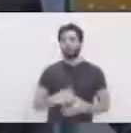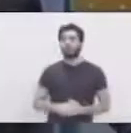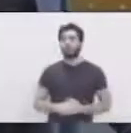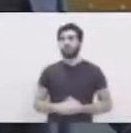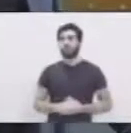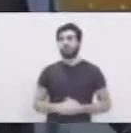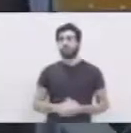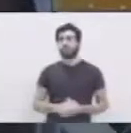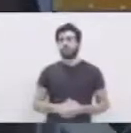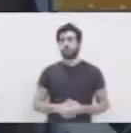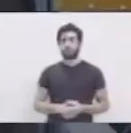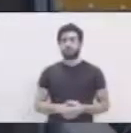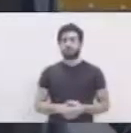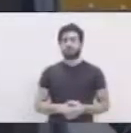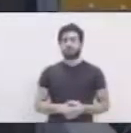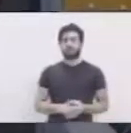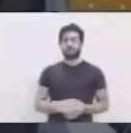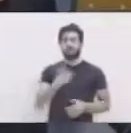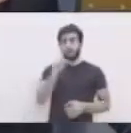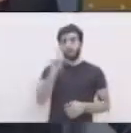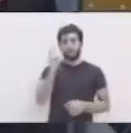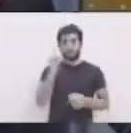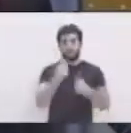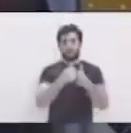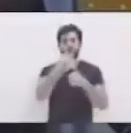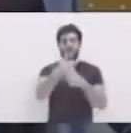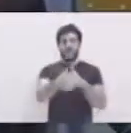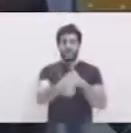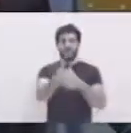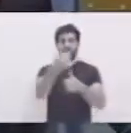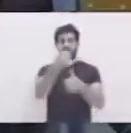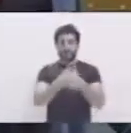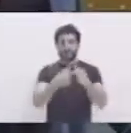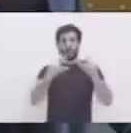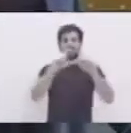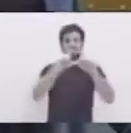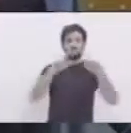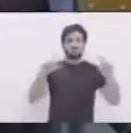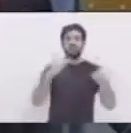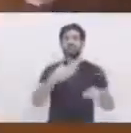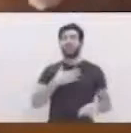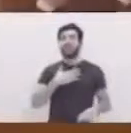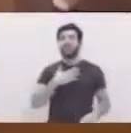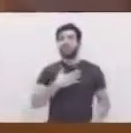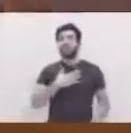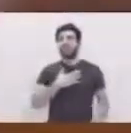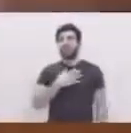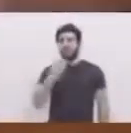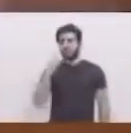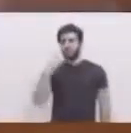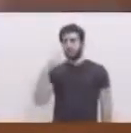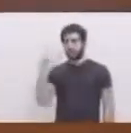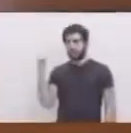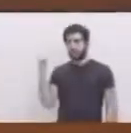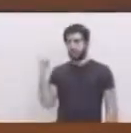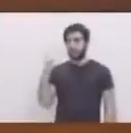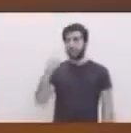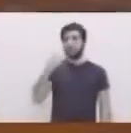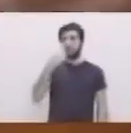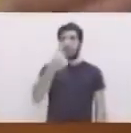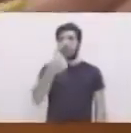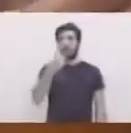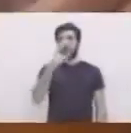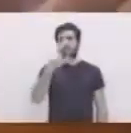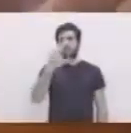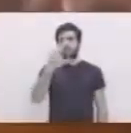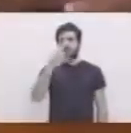delante y otra, por detrás. Una es para que no nos lastime la frente a la hora de usarla. Y la otra es